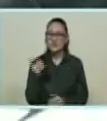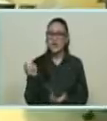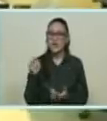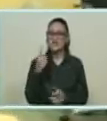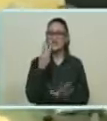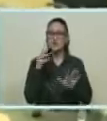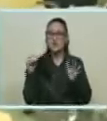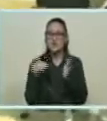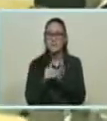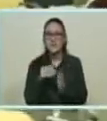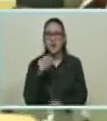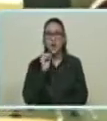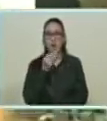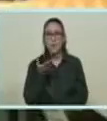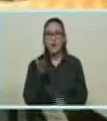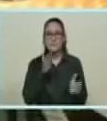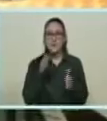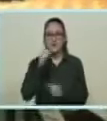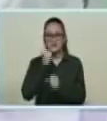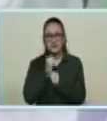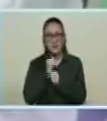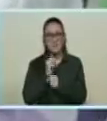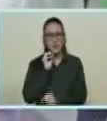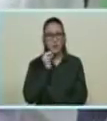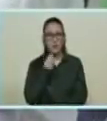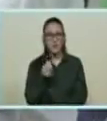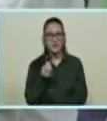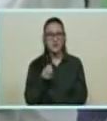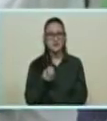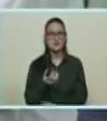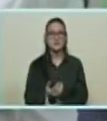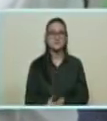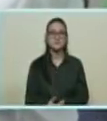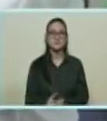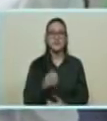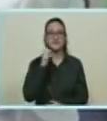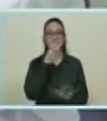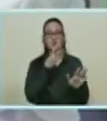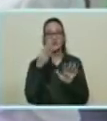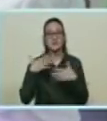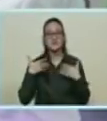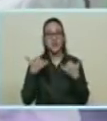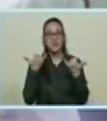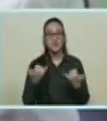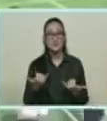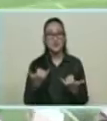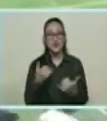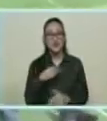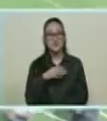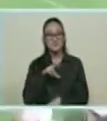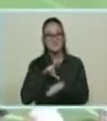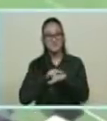país. Plan Chamba Juvenil. Relanzamiento del 0800 Salud Ya.